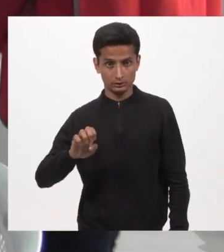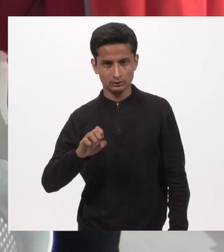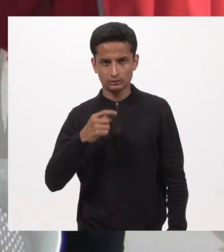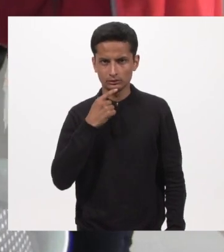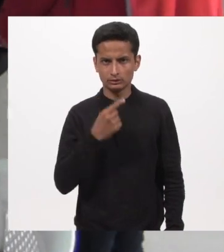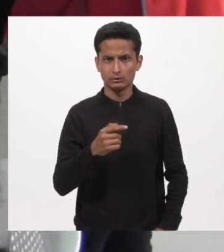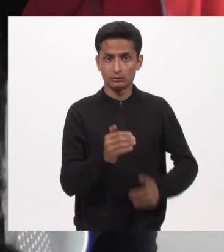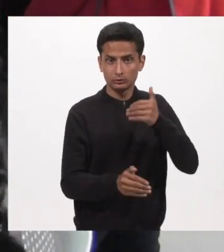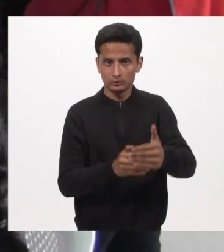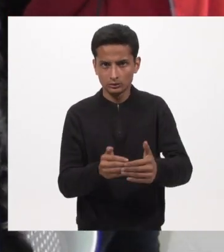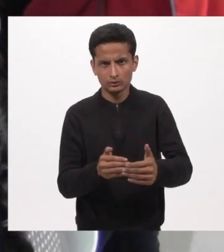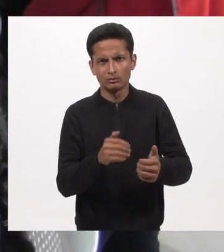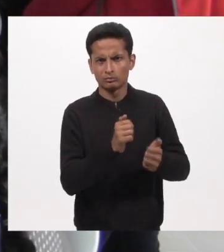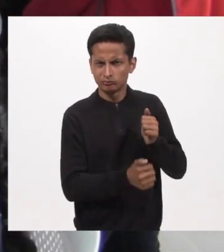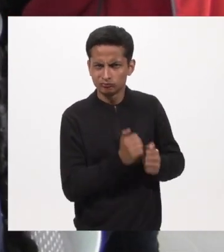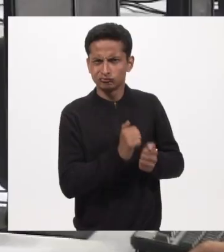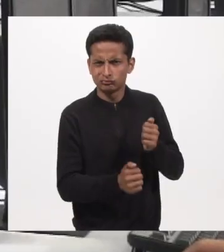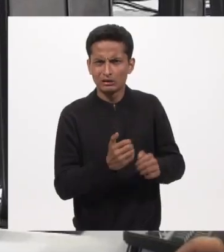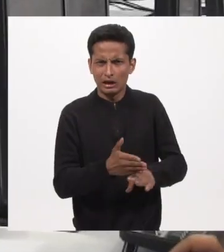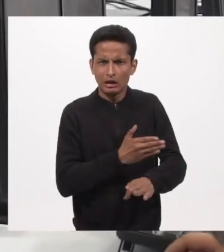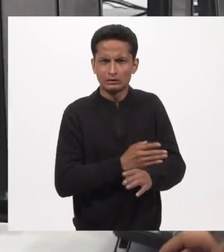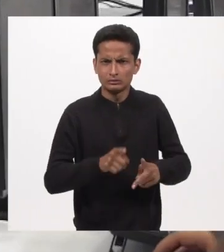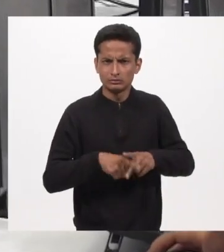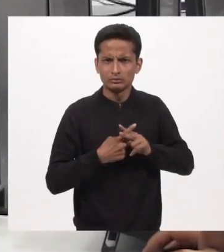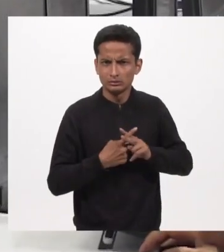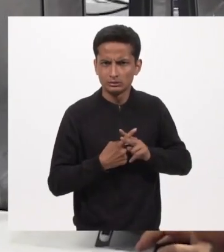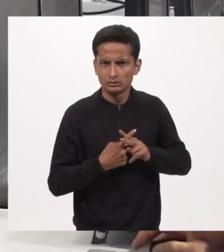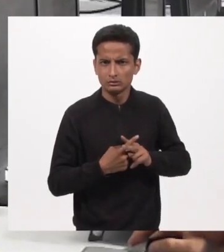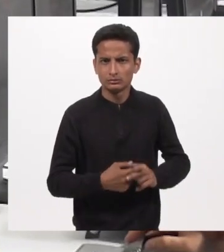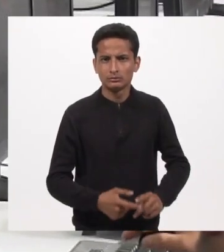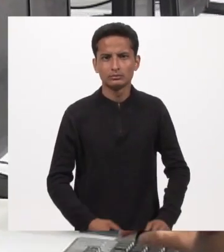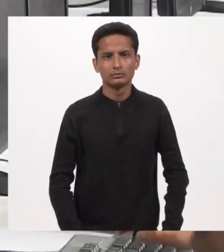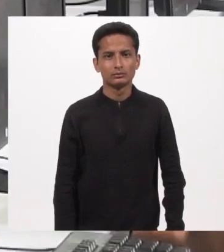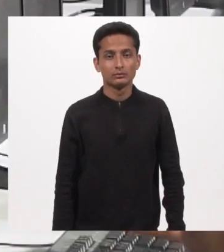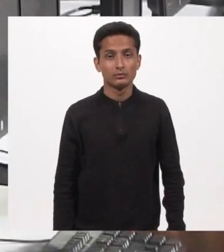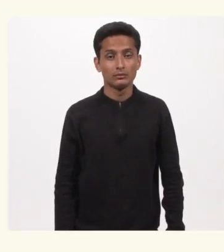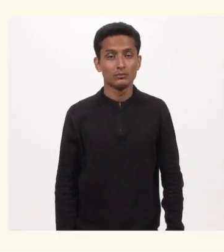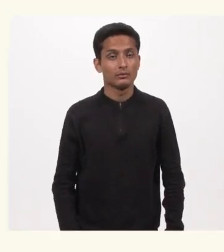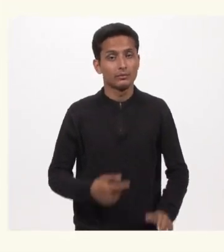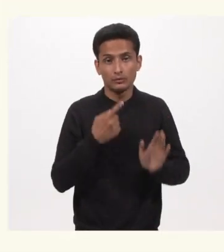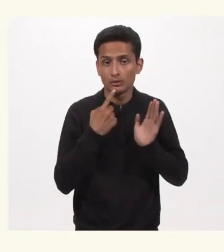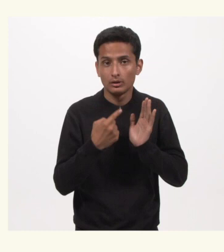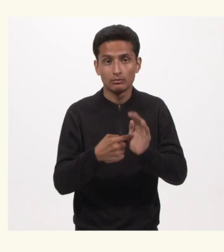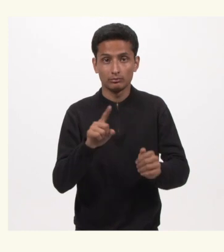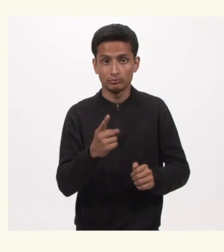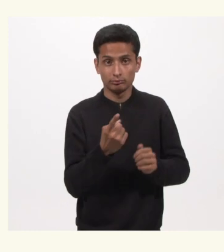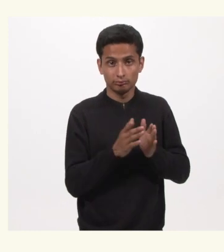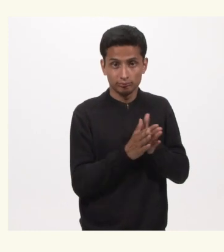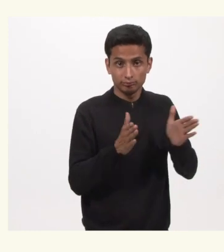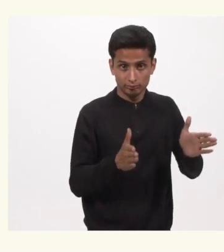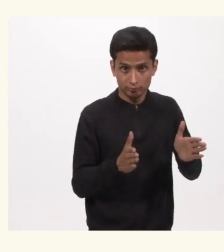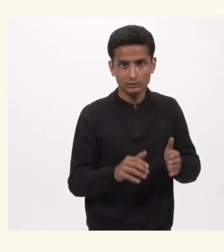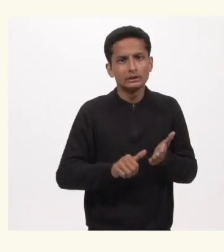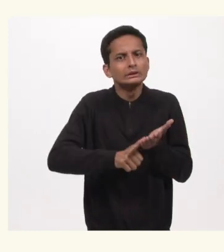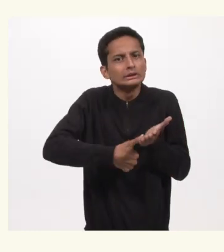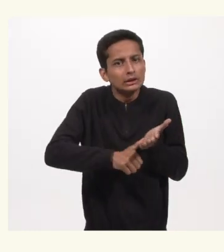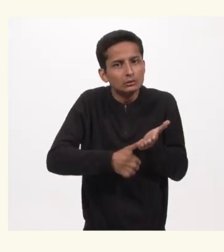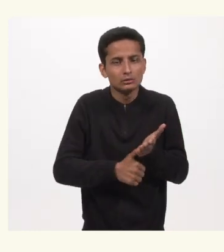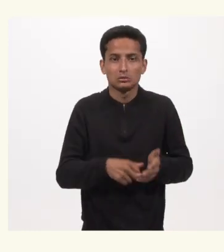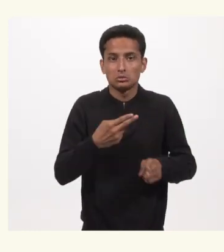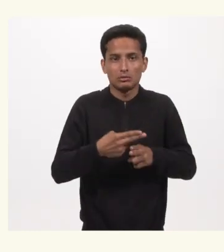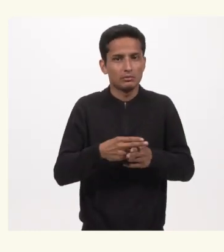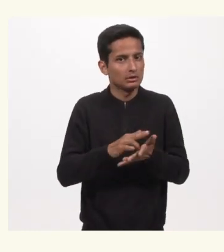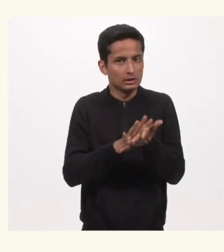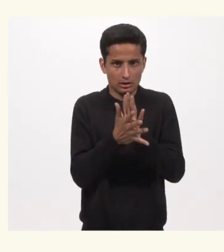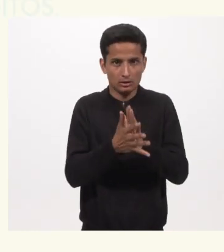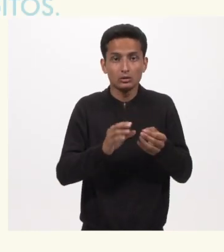este proceso ha mostrado varias irregularidades desde su inicio. En la etapa de indexación se presentaron cédulas